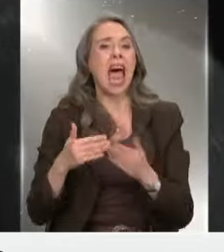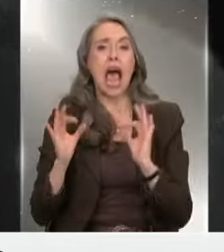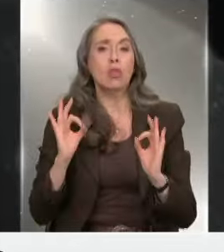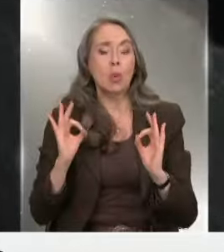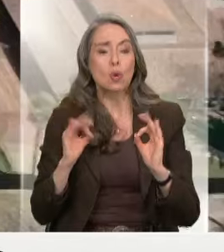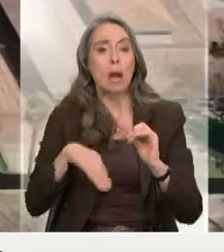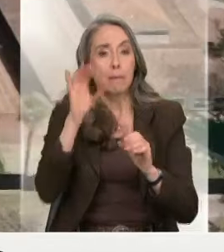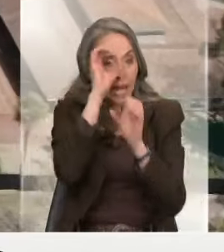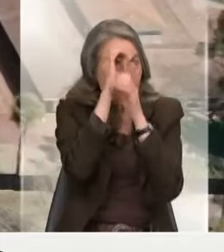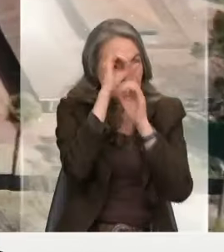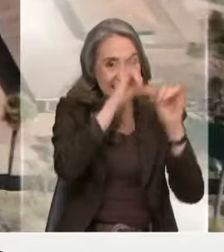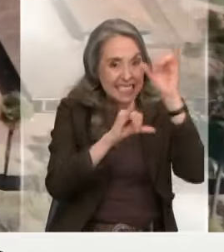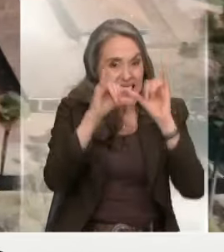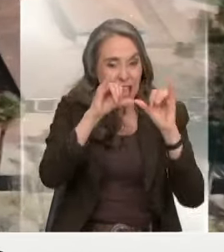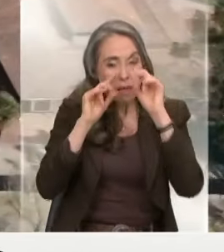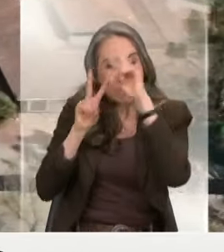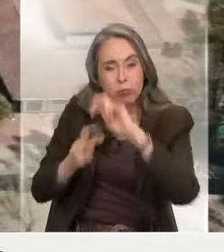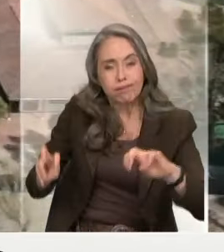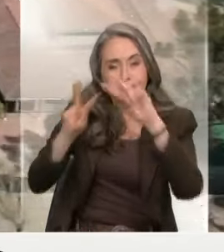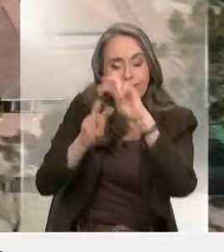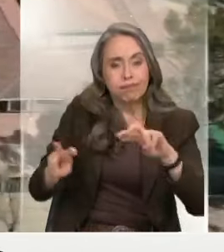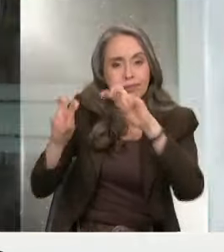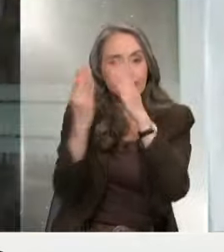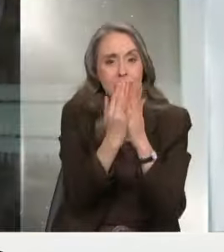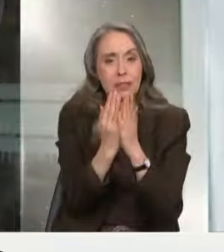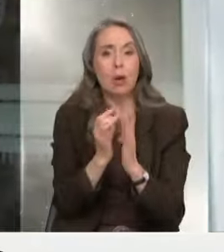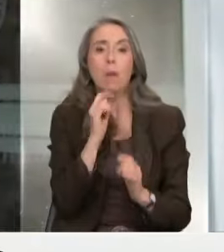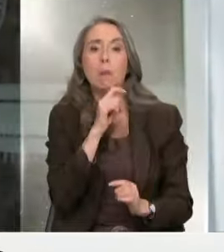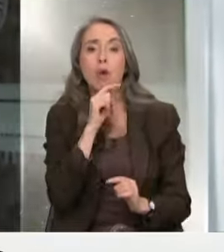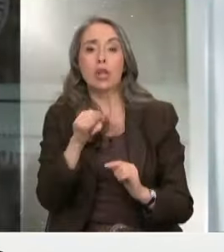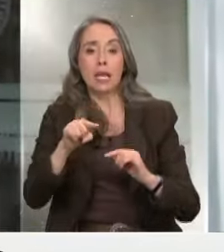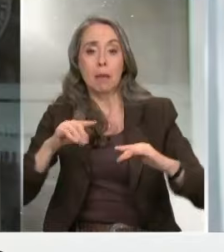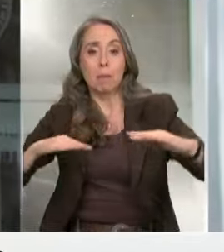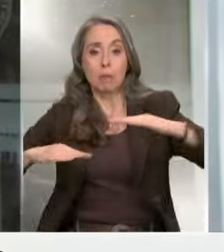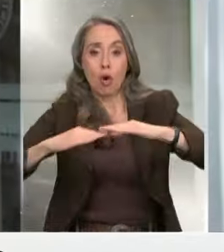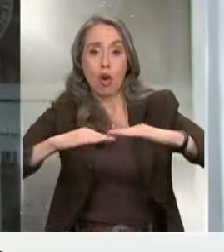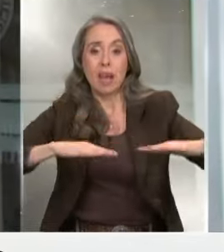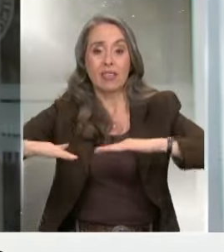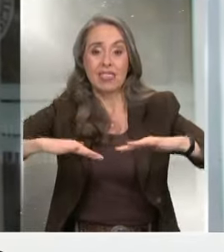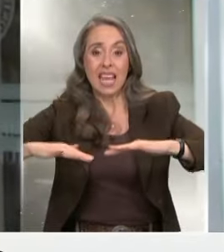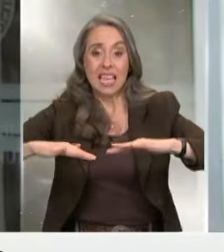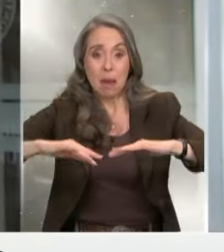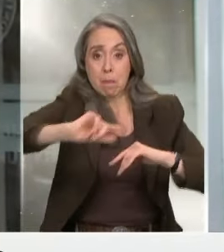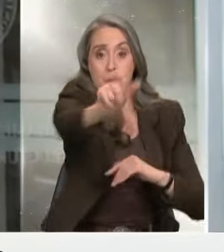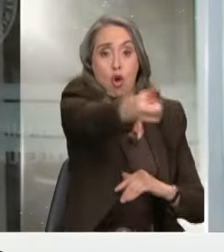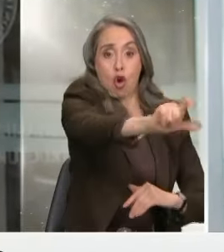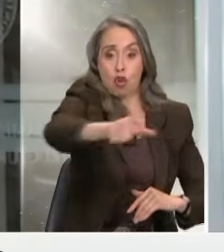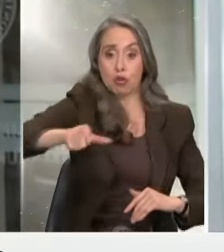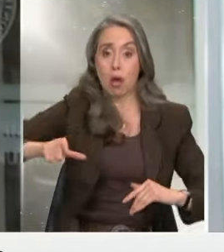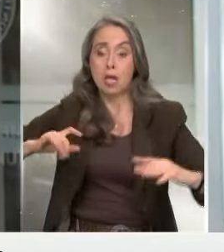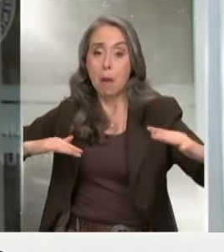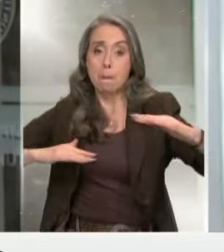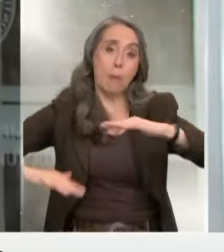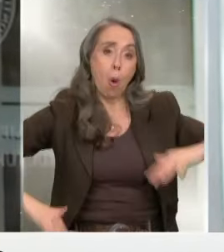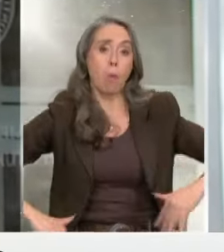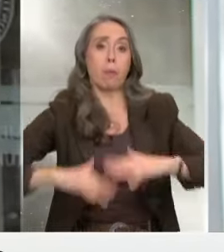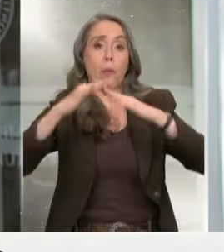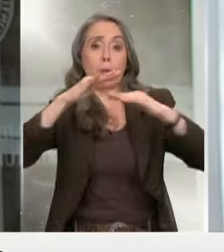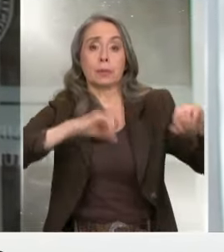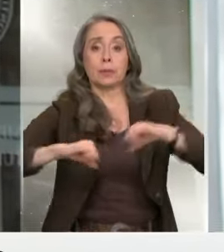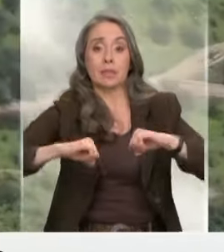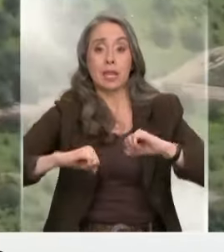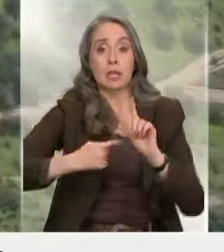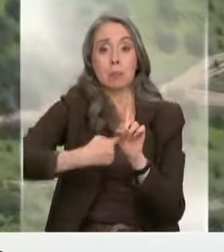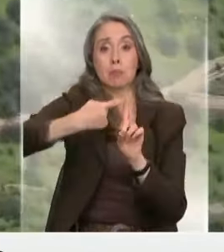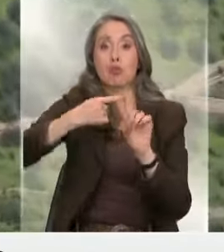por los científicos de nuestro país. Si hubiera un terremoto de esta falla y se rompe todo el trazo de esta falla, podría provocar fácilmente un terremoto de magnitud